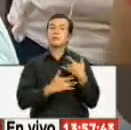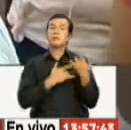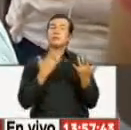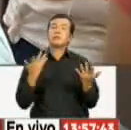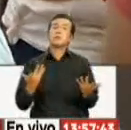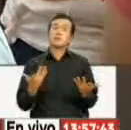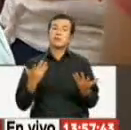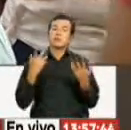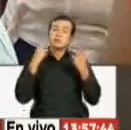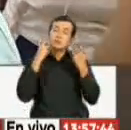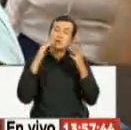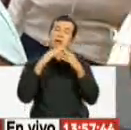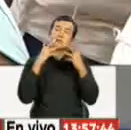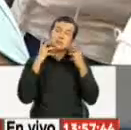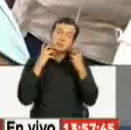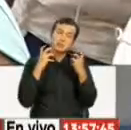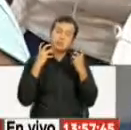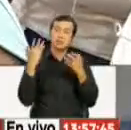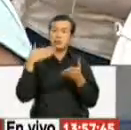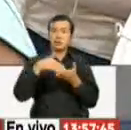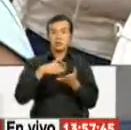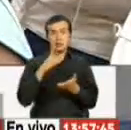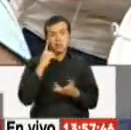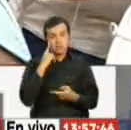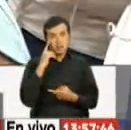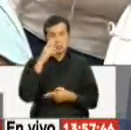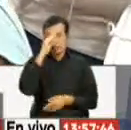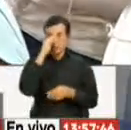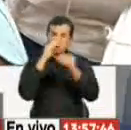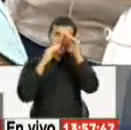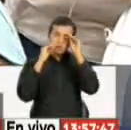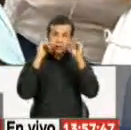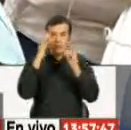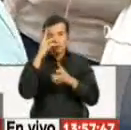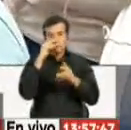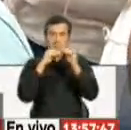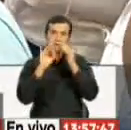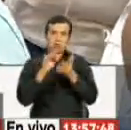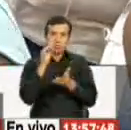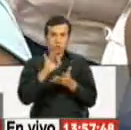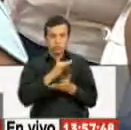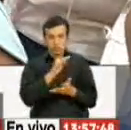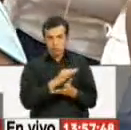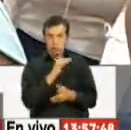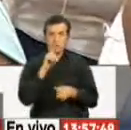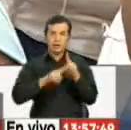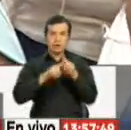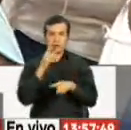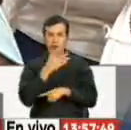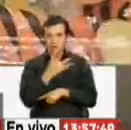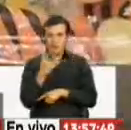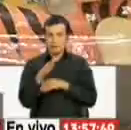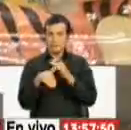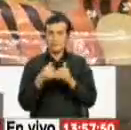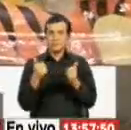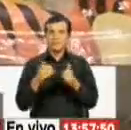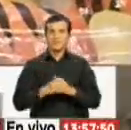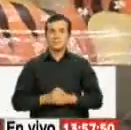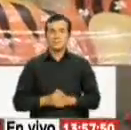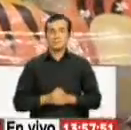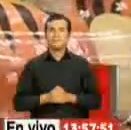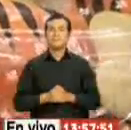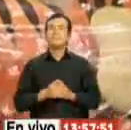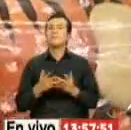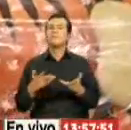estresada en mi casa todos estando aquí me divierto bastante cosiendo con mis amigas y todos los 92 en